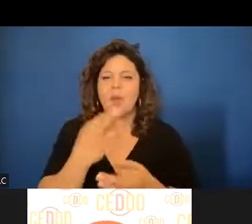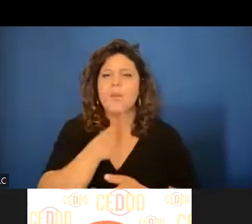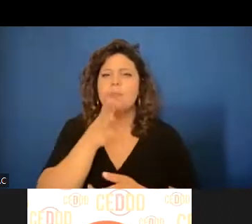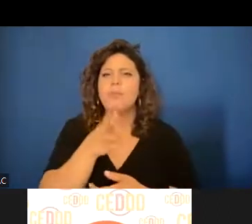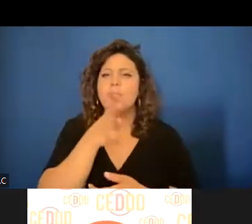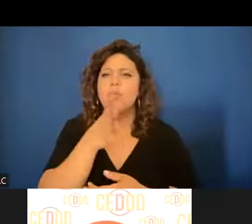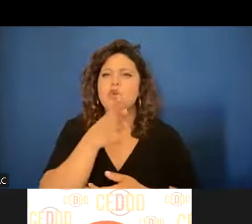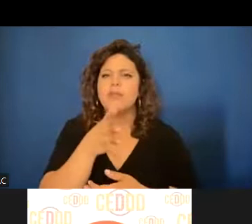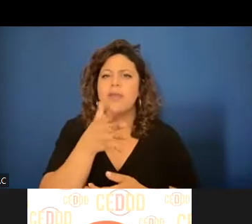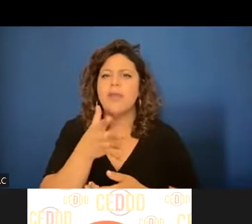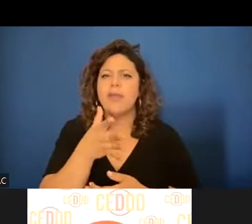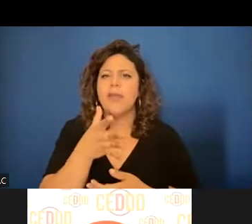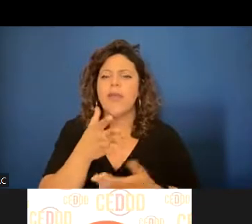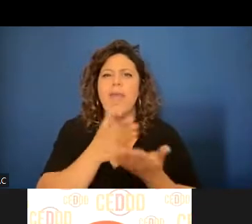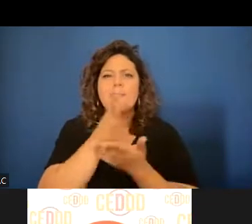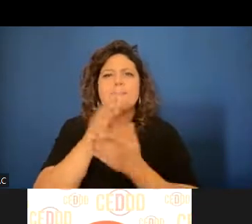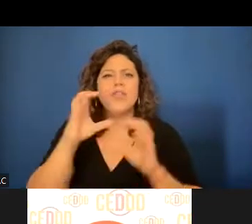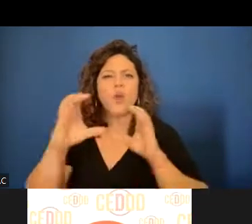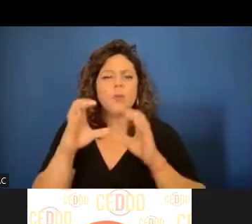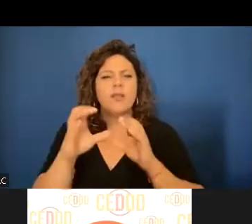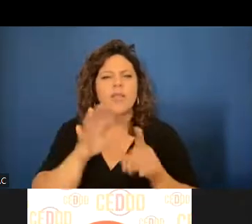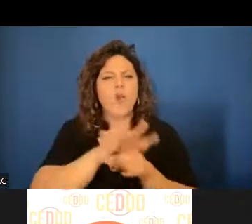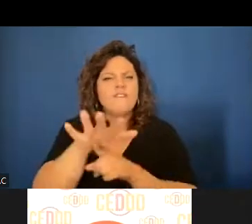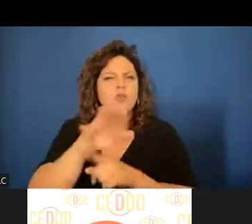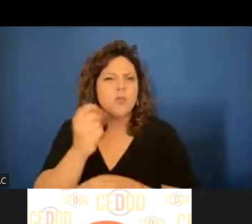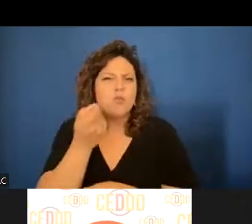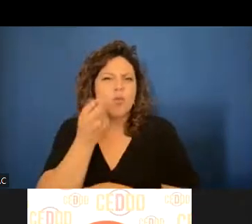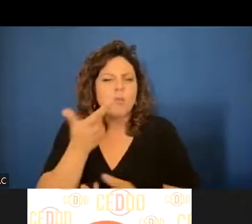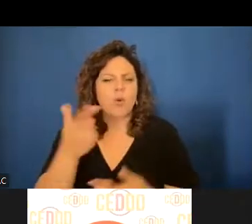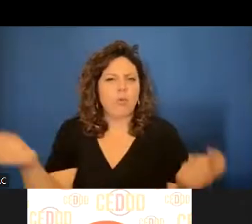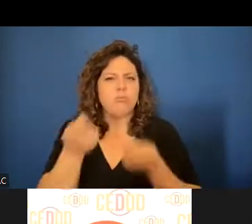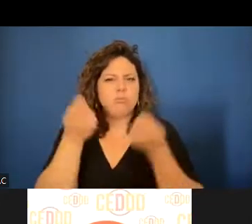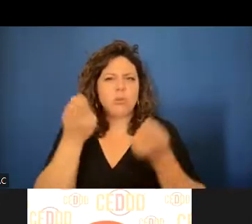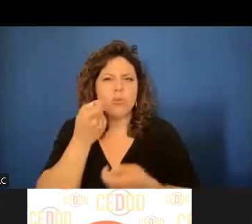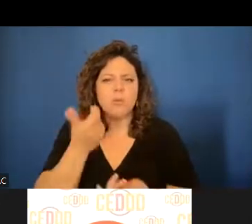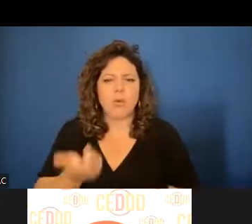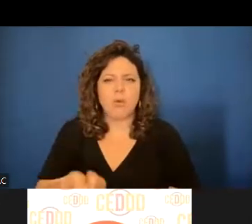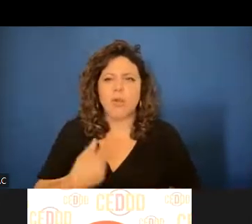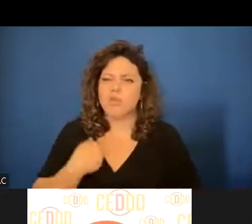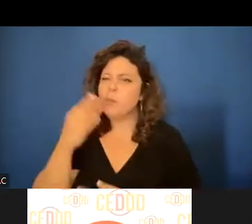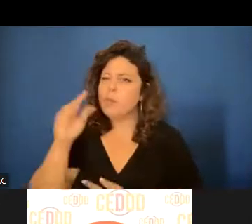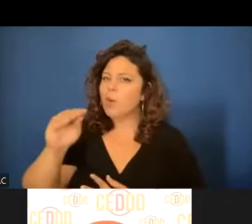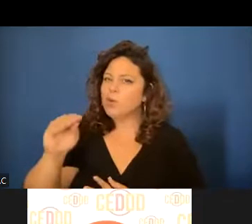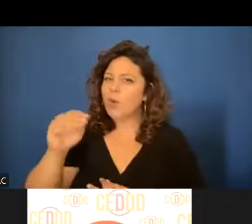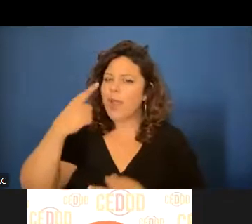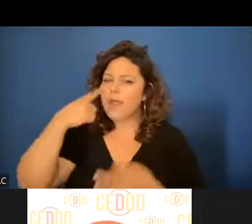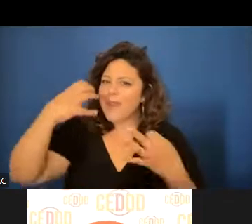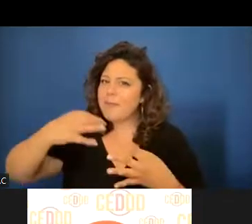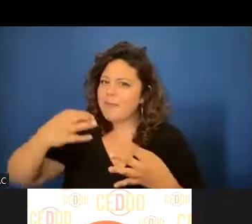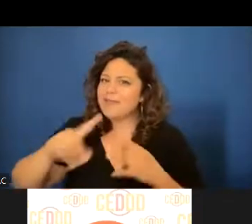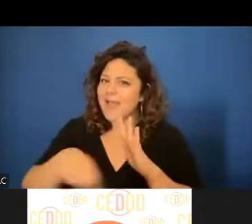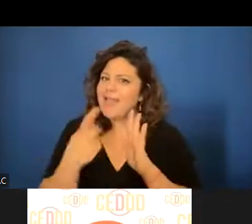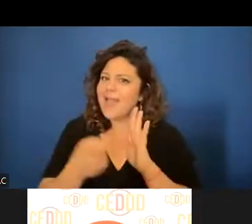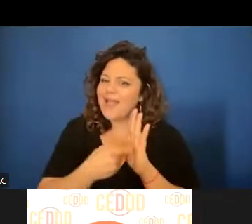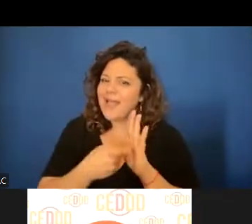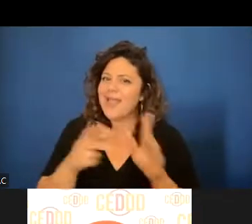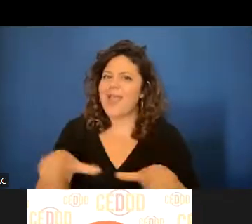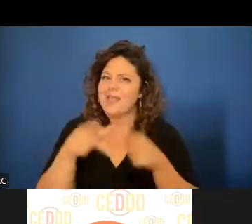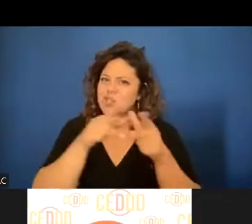lógicamente los seguros tienen cierta libertad para decidir cuándo asegurar o no asegurar a una persona.